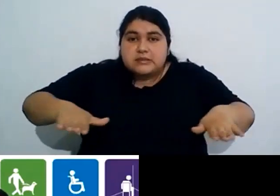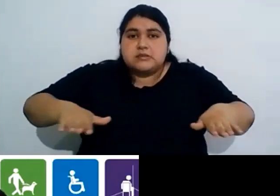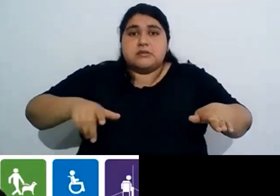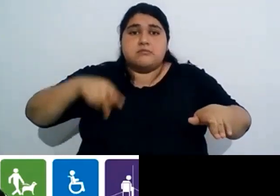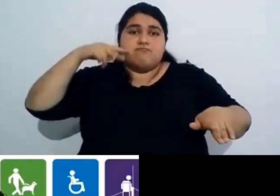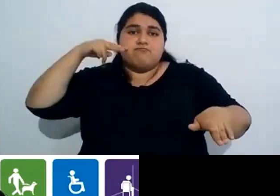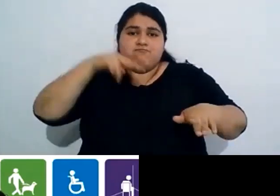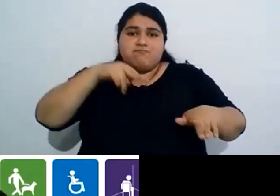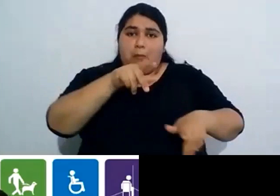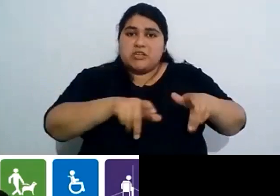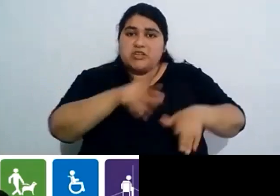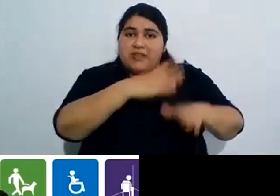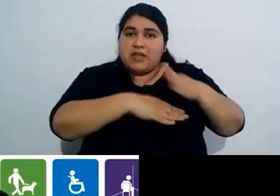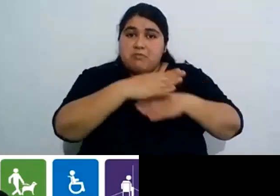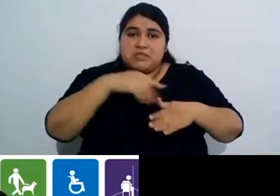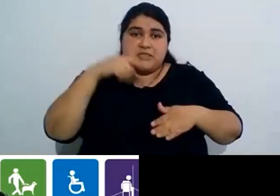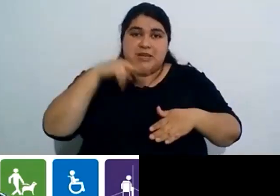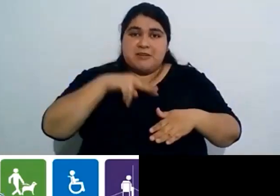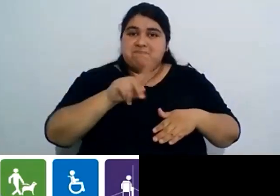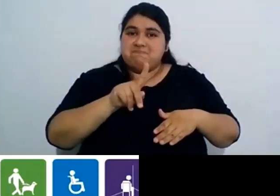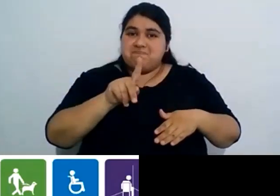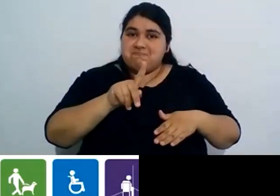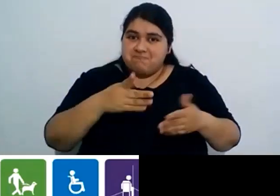con discapacidad, pero bueno,